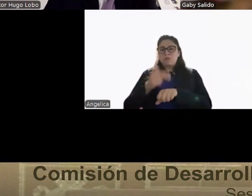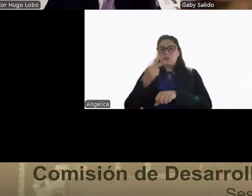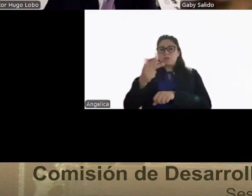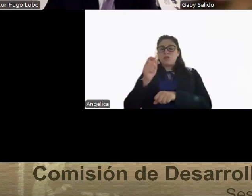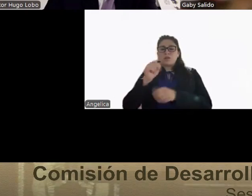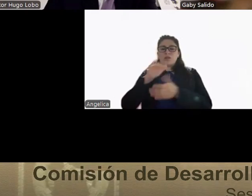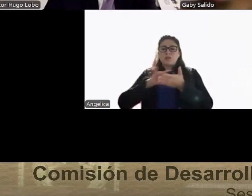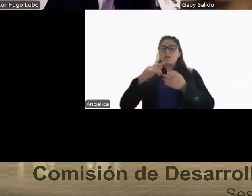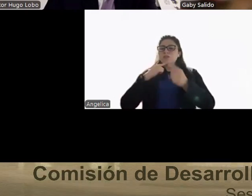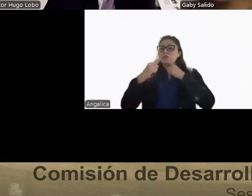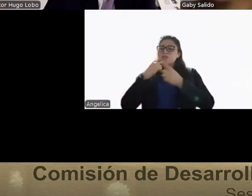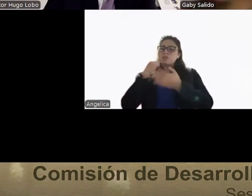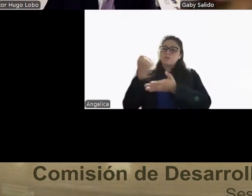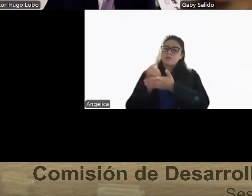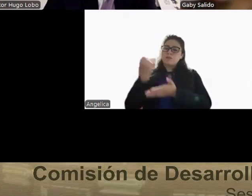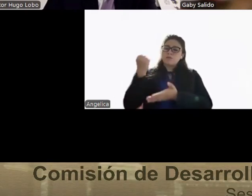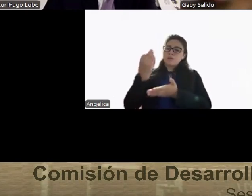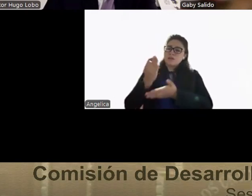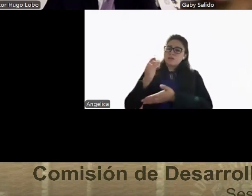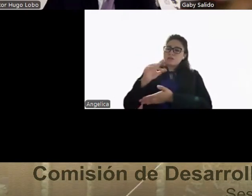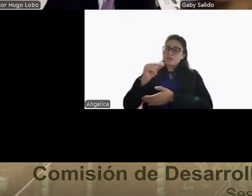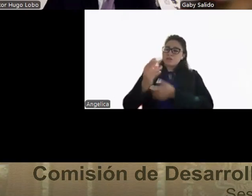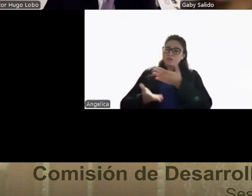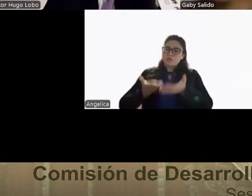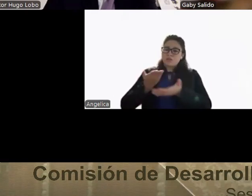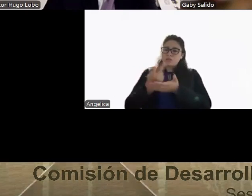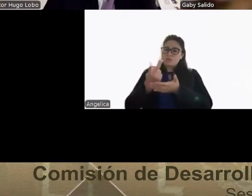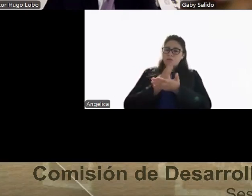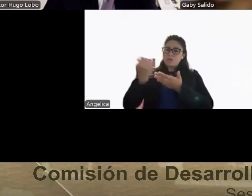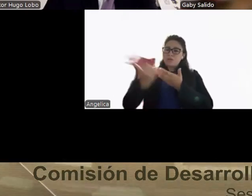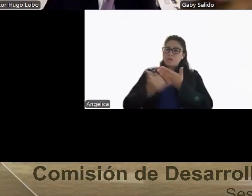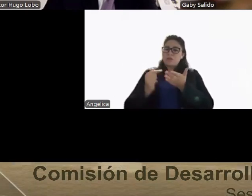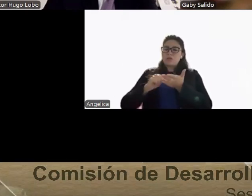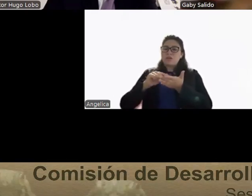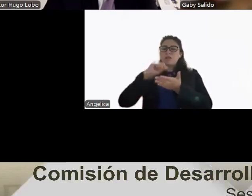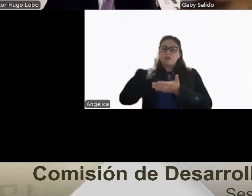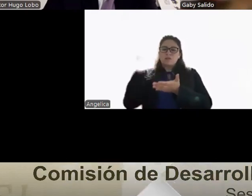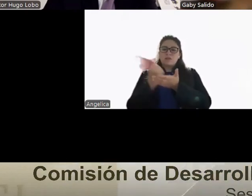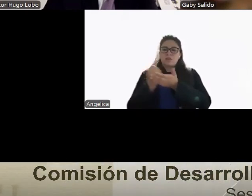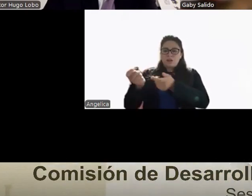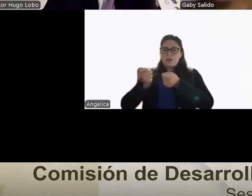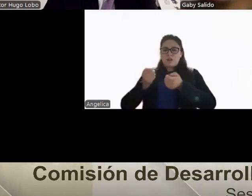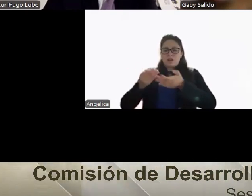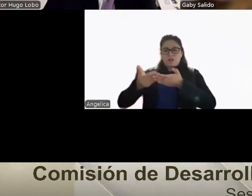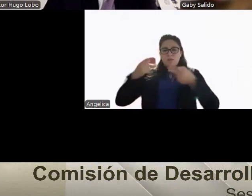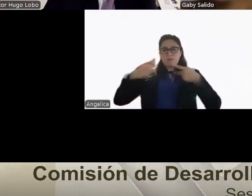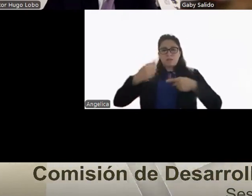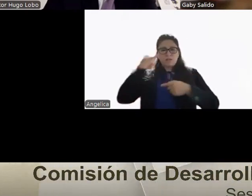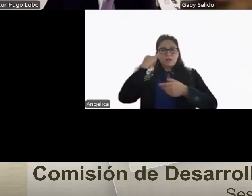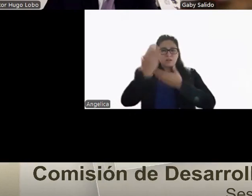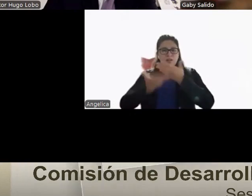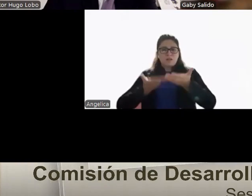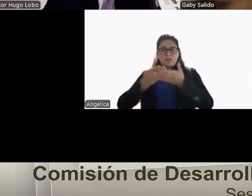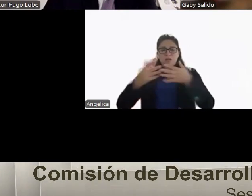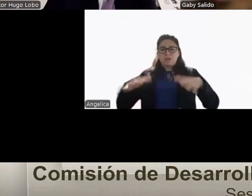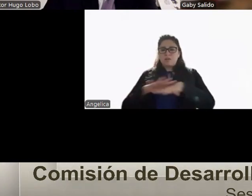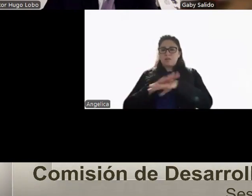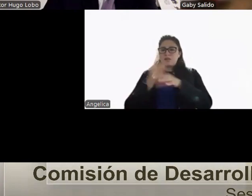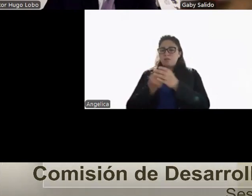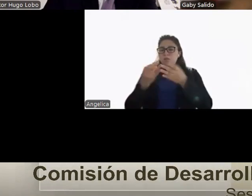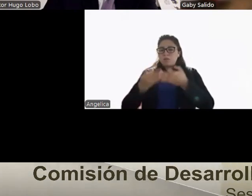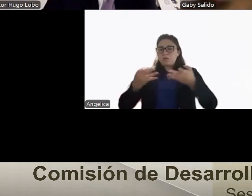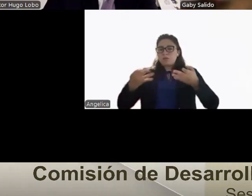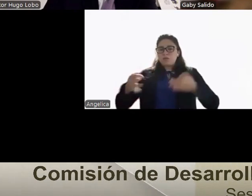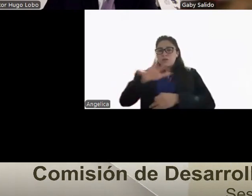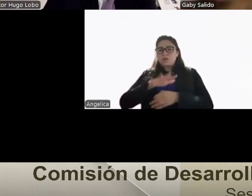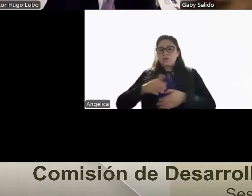lectura, discusión y en su caso la aprobación del proyecto de dictamen por el cual se aprueba una iniciativa ciudadana en materia de cambio de uso de suelo respecto al inmueble